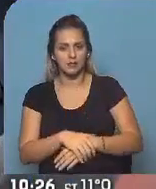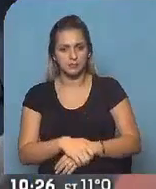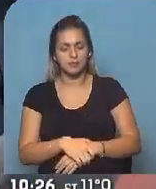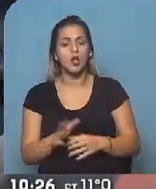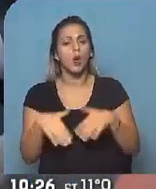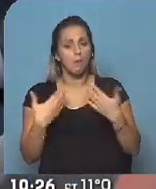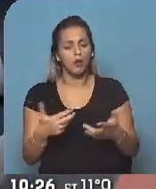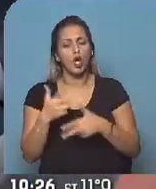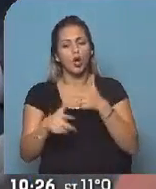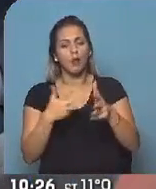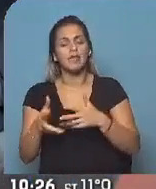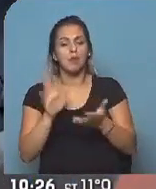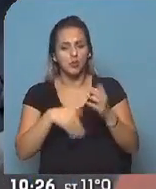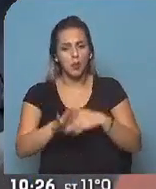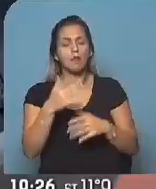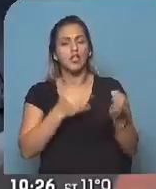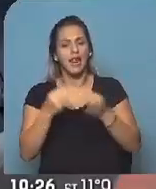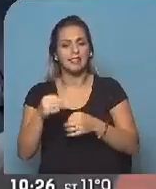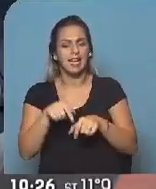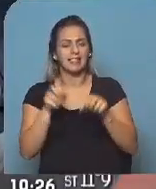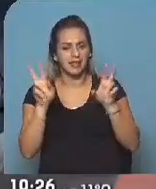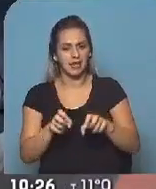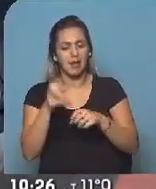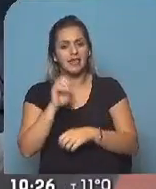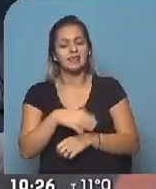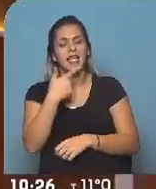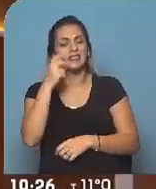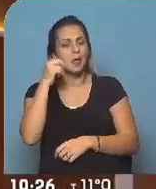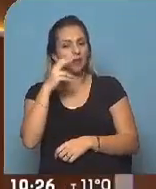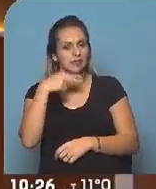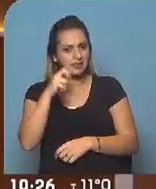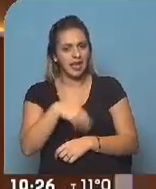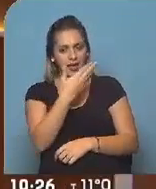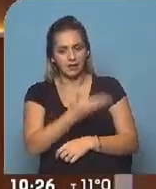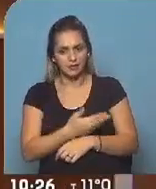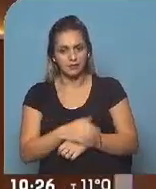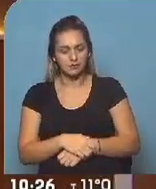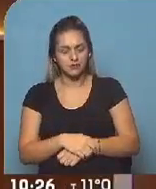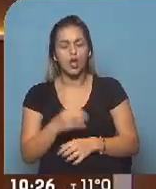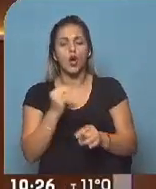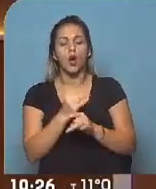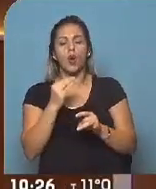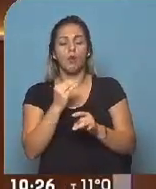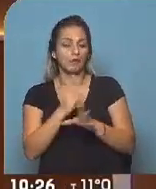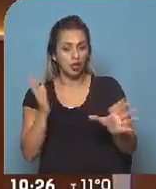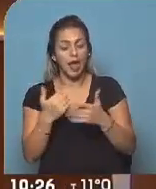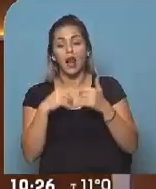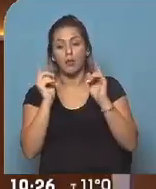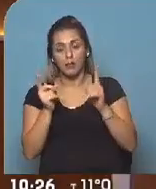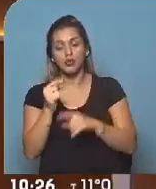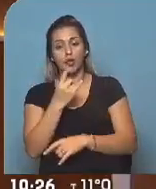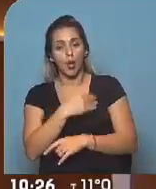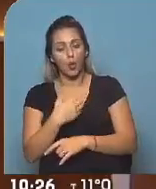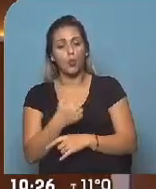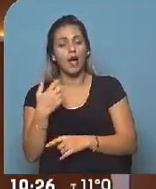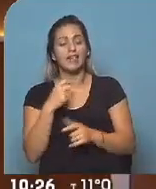Bien, como decíamos, vamos a analizar el tema. Estamos con Sebastián Bigliero, que es politólogo, profesor de Ciencias Políticas de la UBA y de